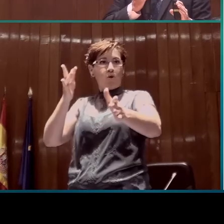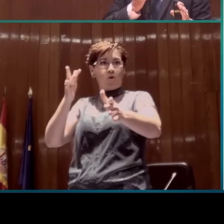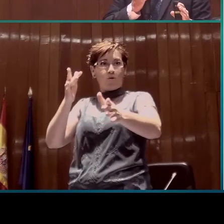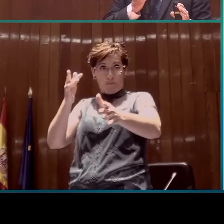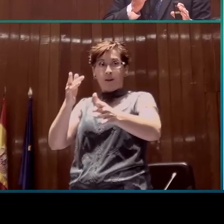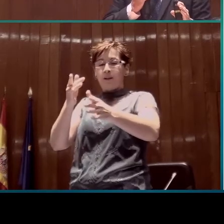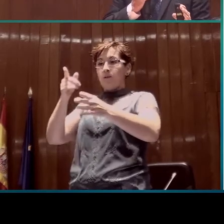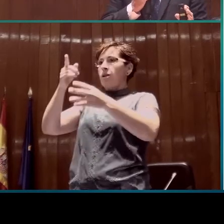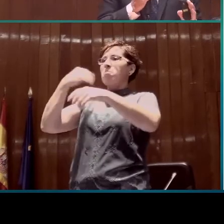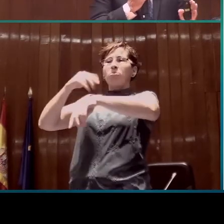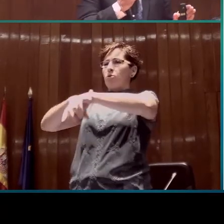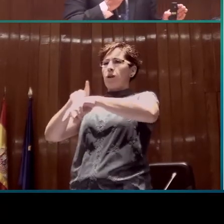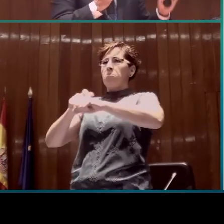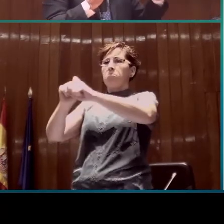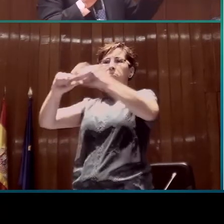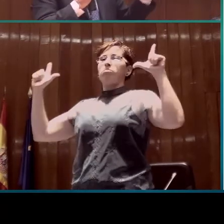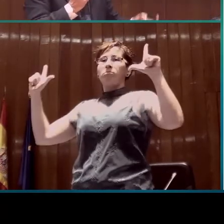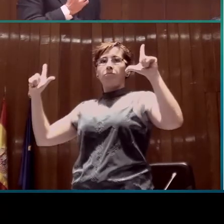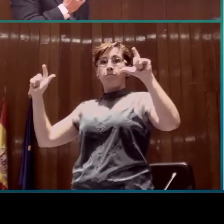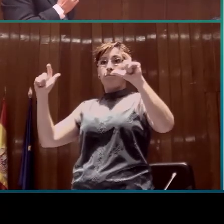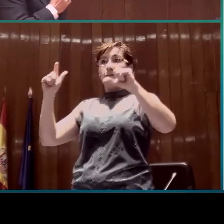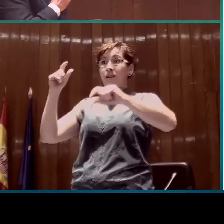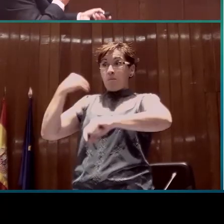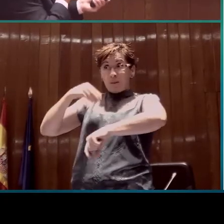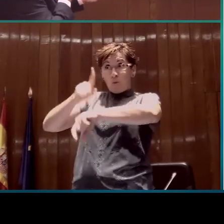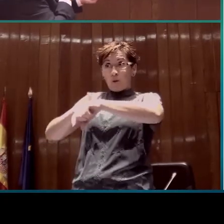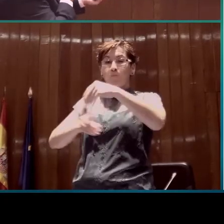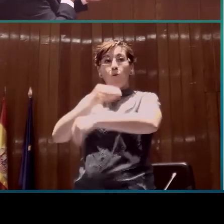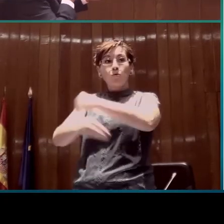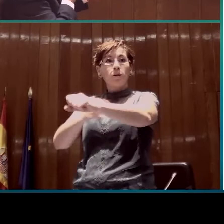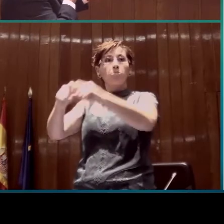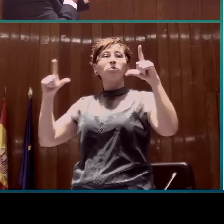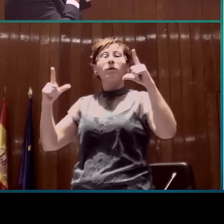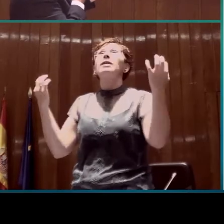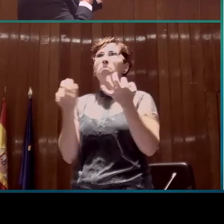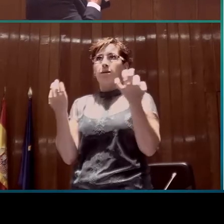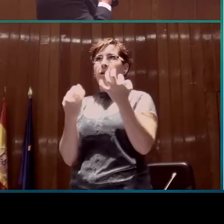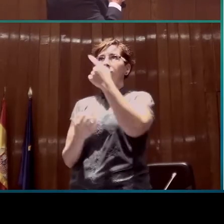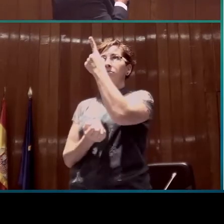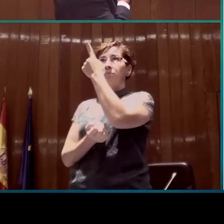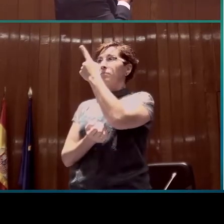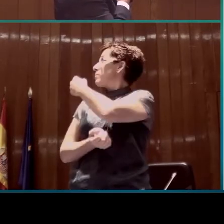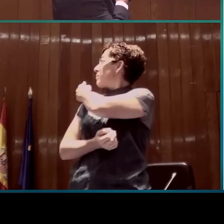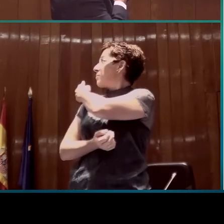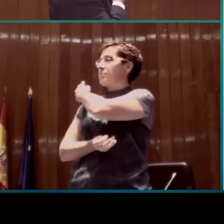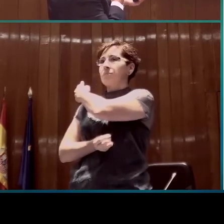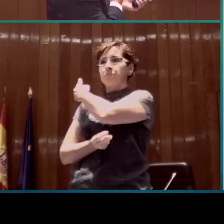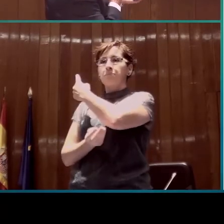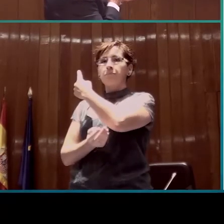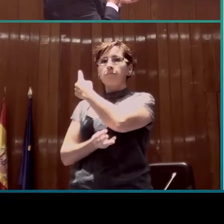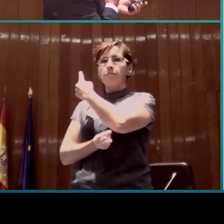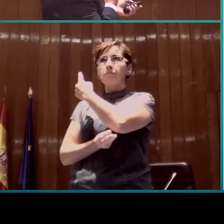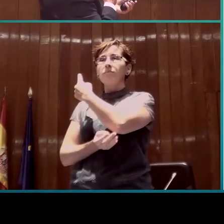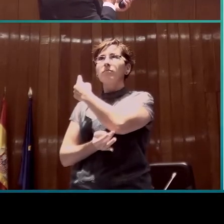¿vale? Entonces, lo que sucede cuando lo hacemos al mismo tiempo es que, fijaos, aquí hay semántico y